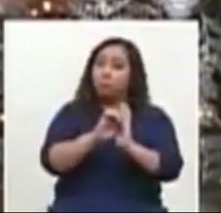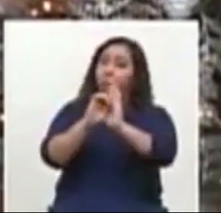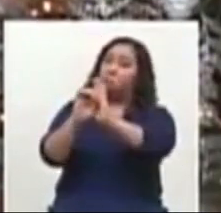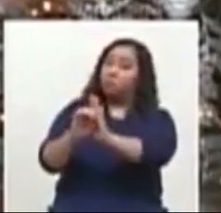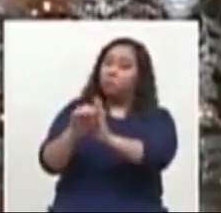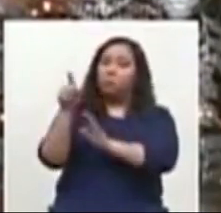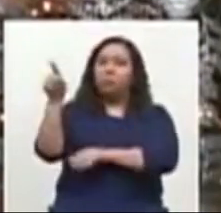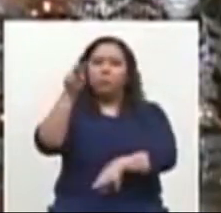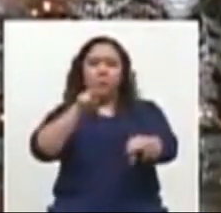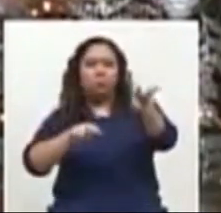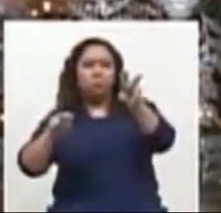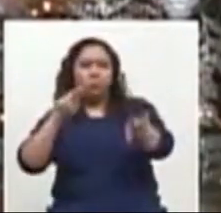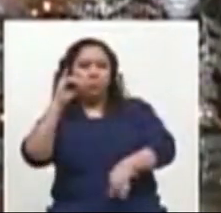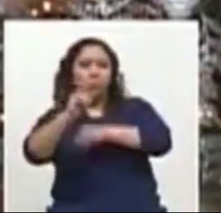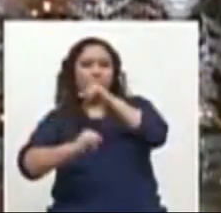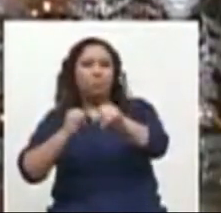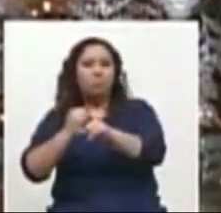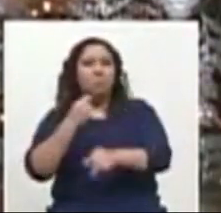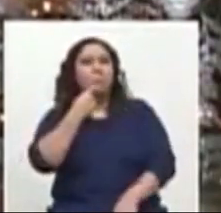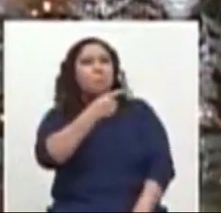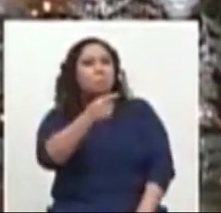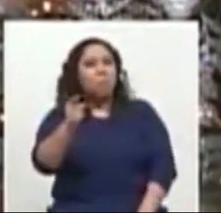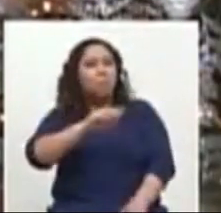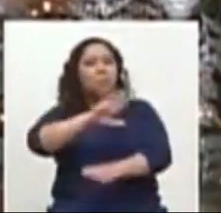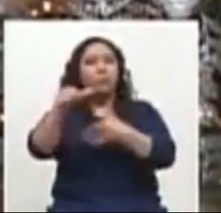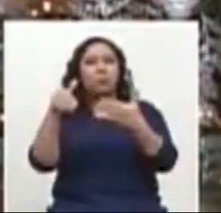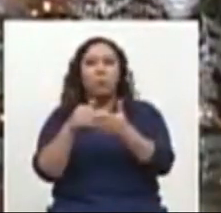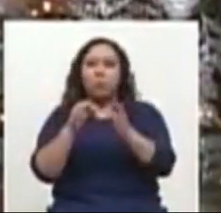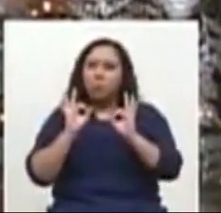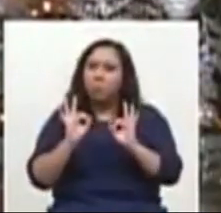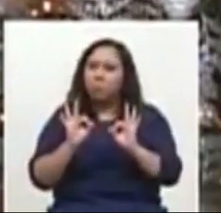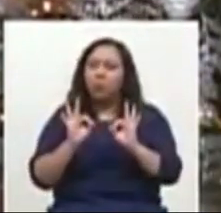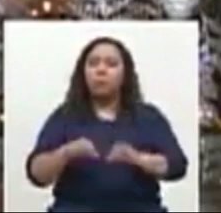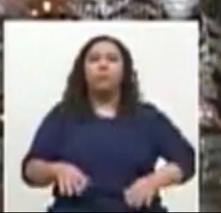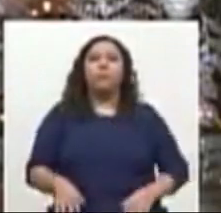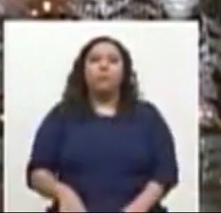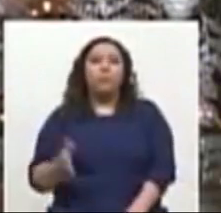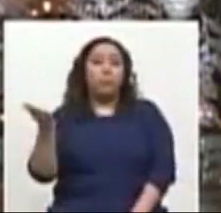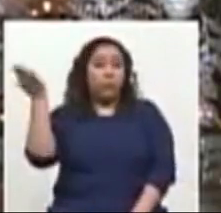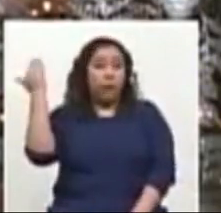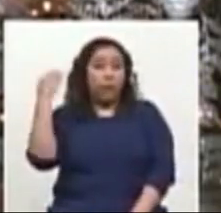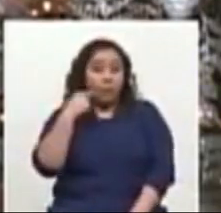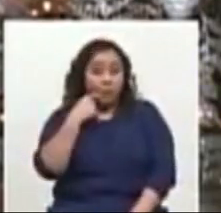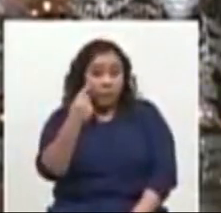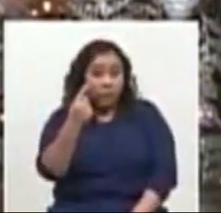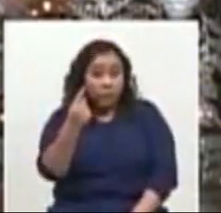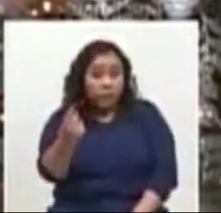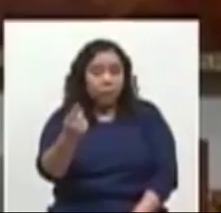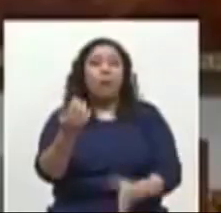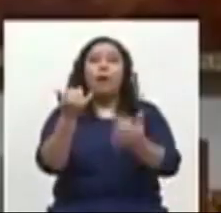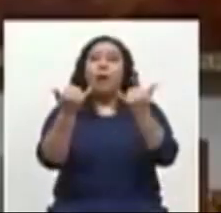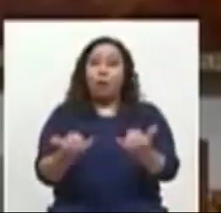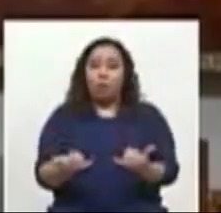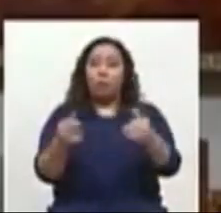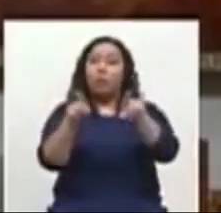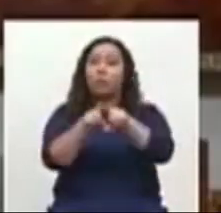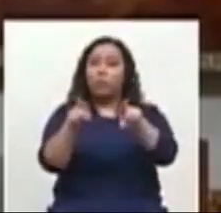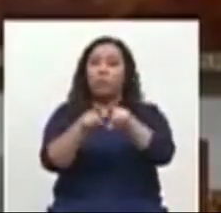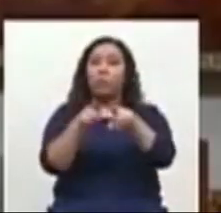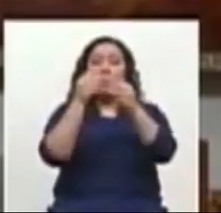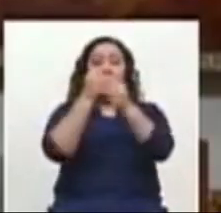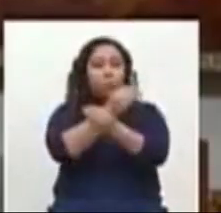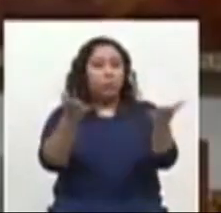internacionales que nos visitaron. Tal como manifesté antes y lo reafirmo ahora, el compromiso